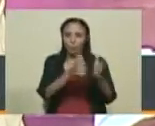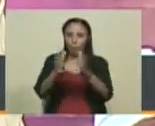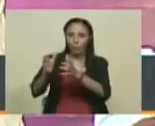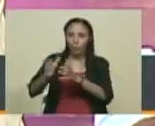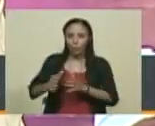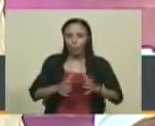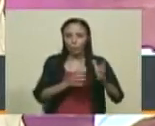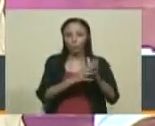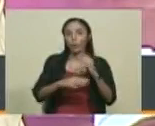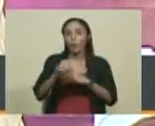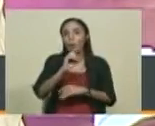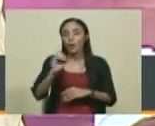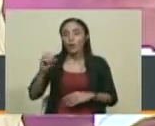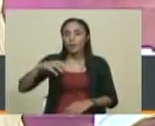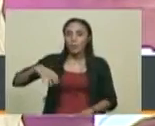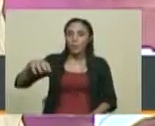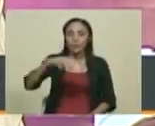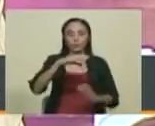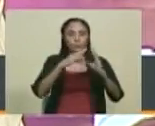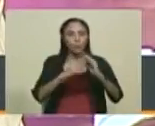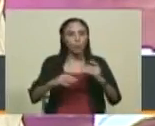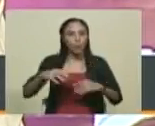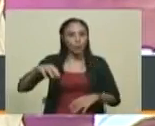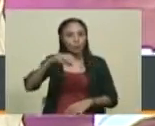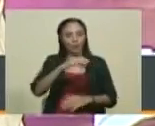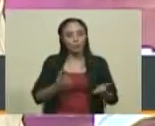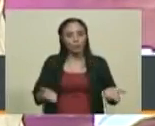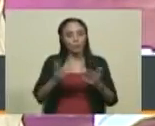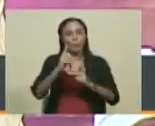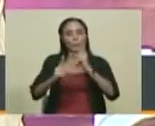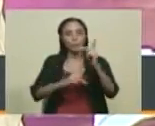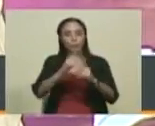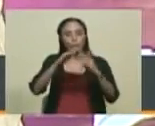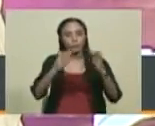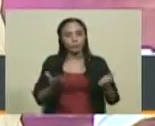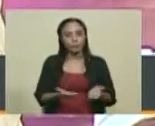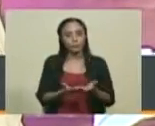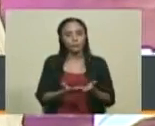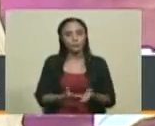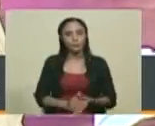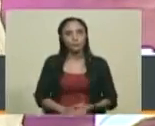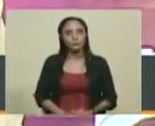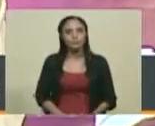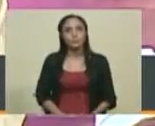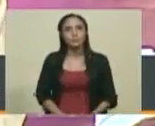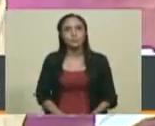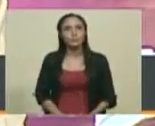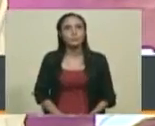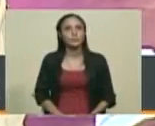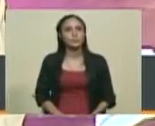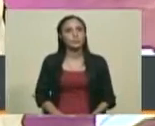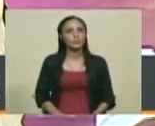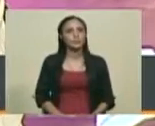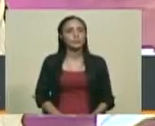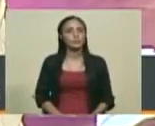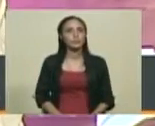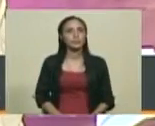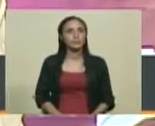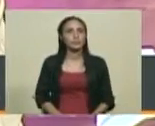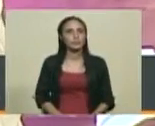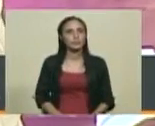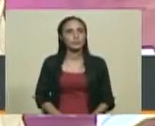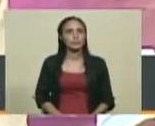en Occidente, en Oriente, y crear una red de